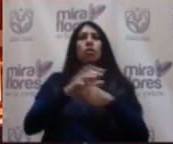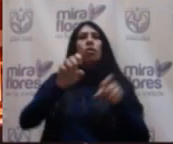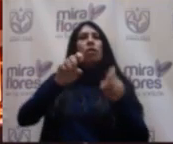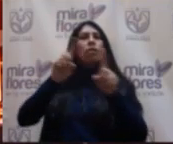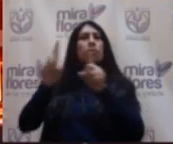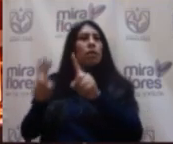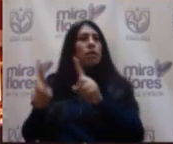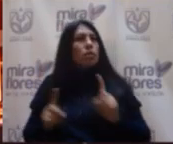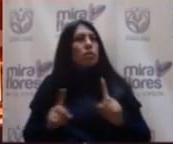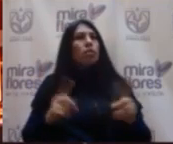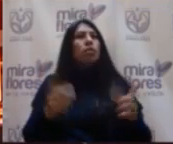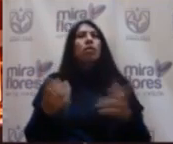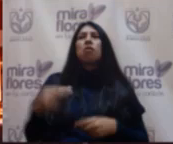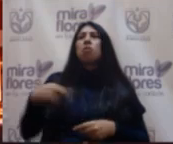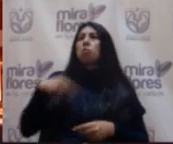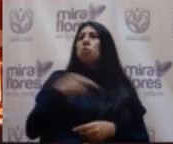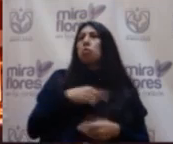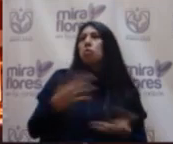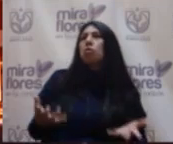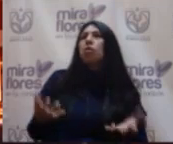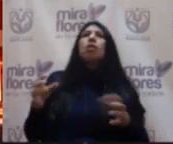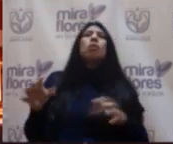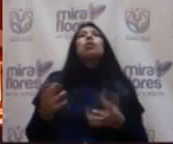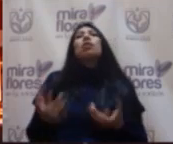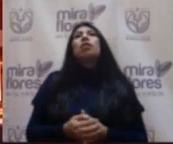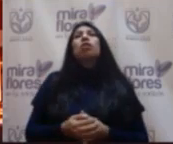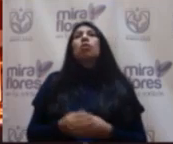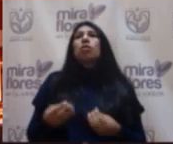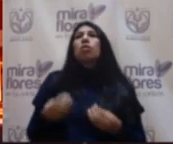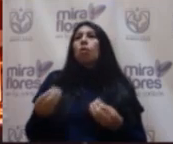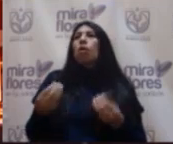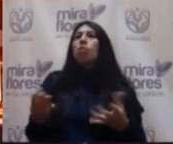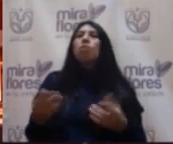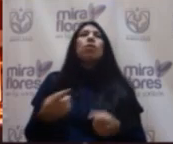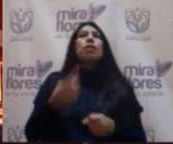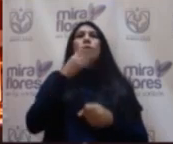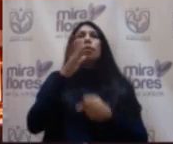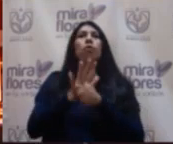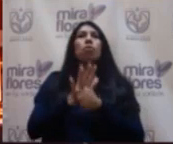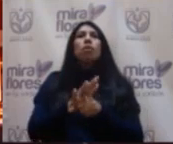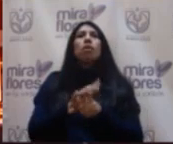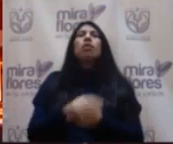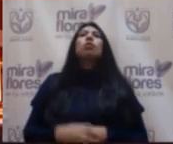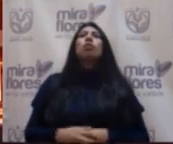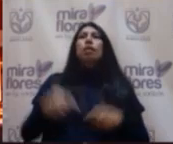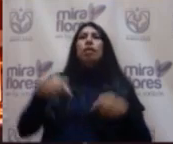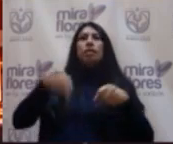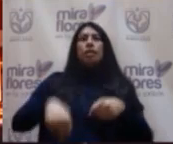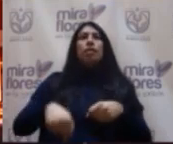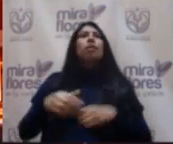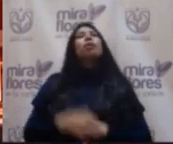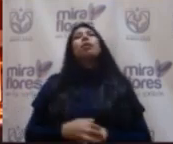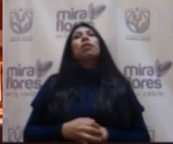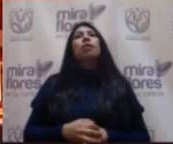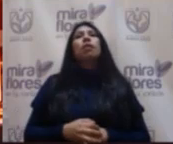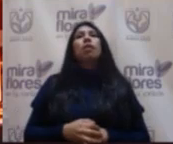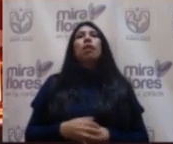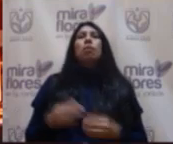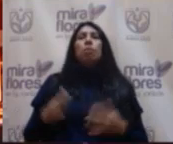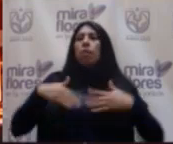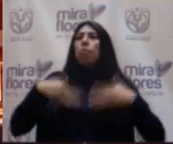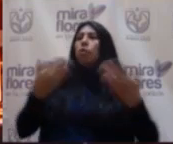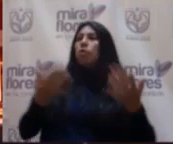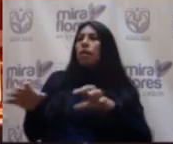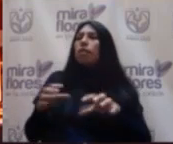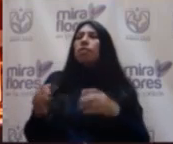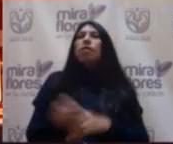que lo que siempre nos hemos hecho nosotros, ¿cuál es nuestro compromiso desde el gobierno local para poder hacer que haya